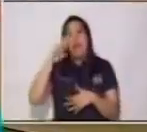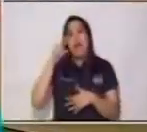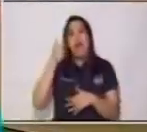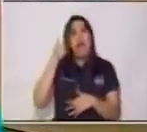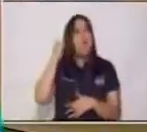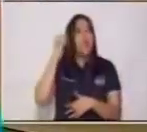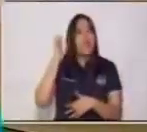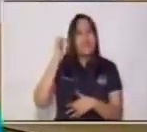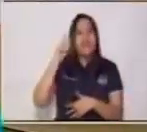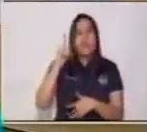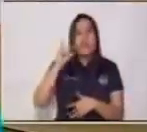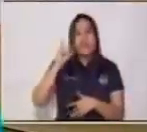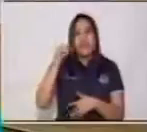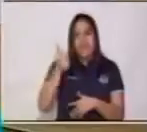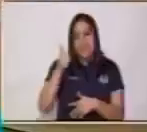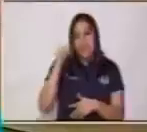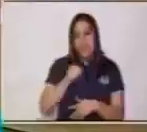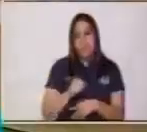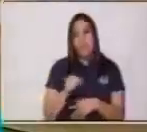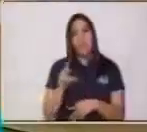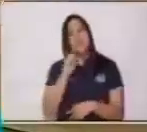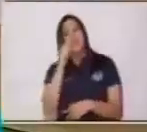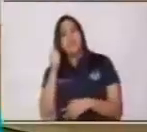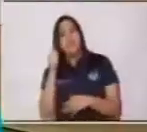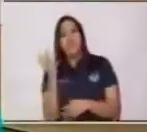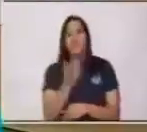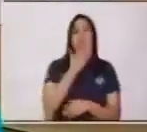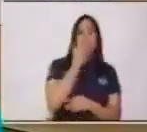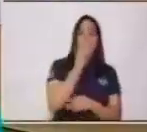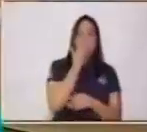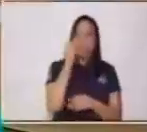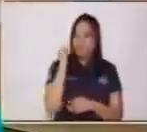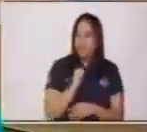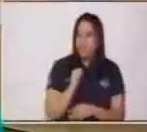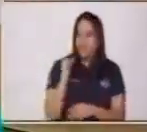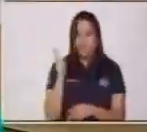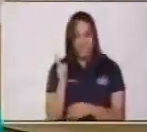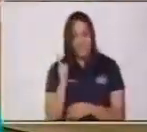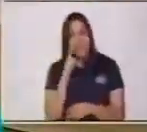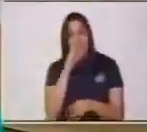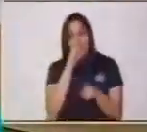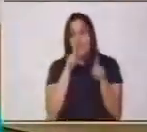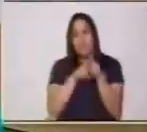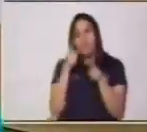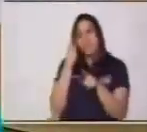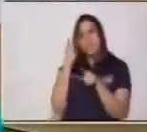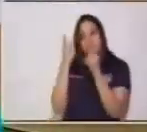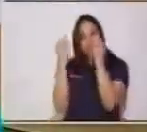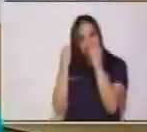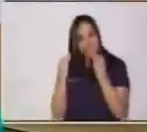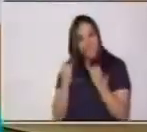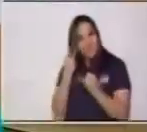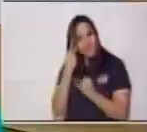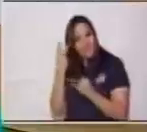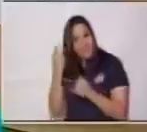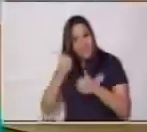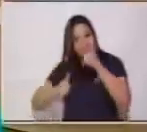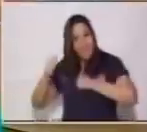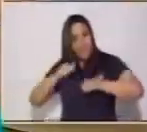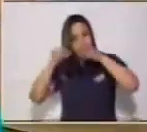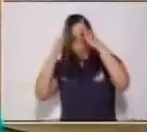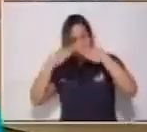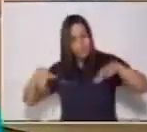acá representado con esta máscara, y la comedia, que está acá. Te apuesto que has visto esta imagen también en algunos teatros.